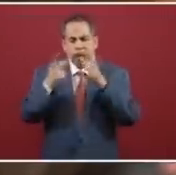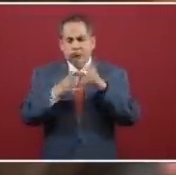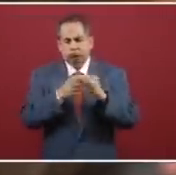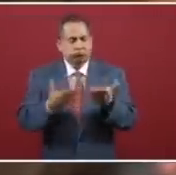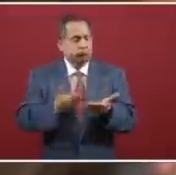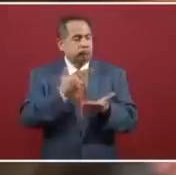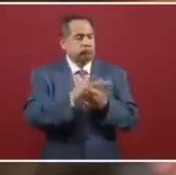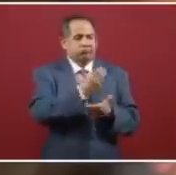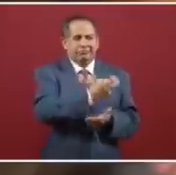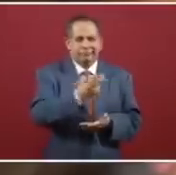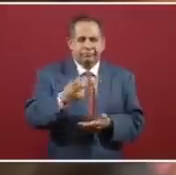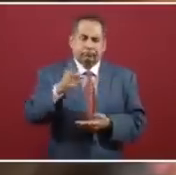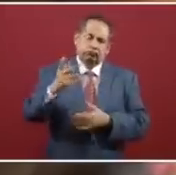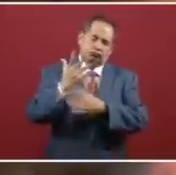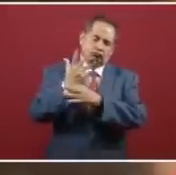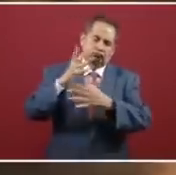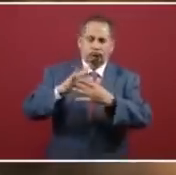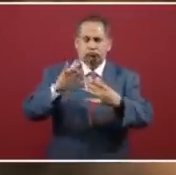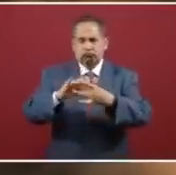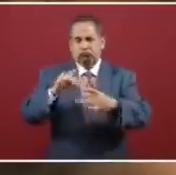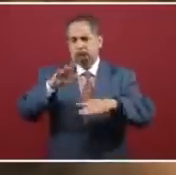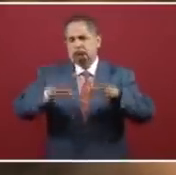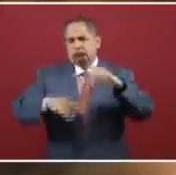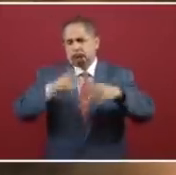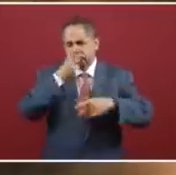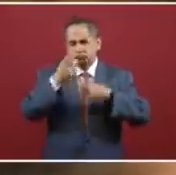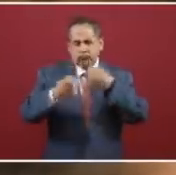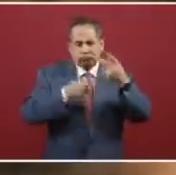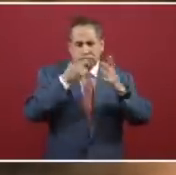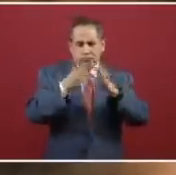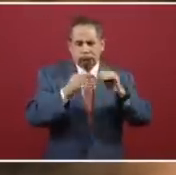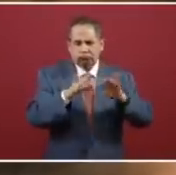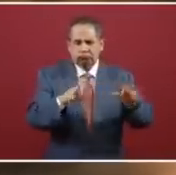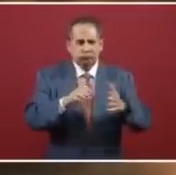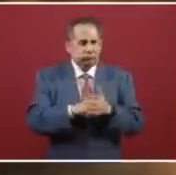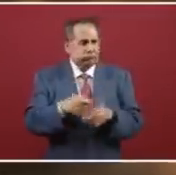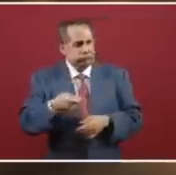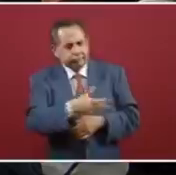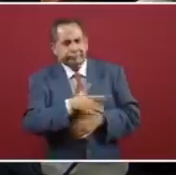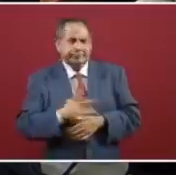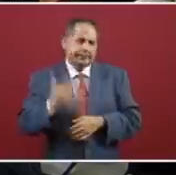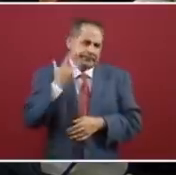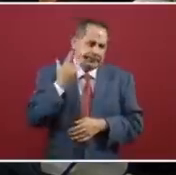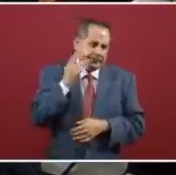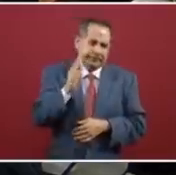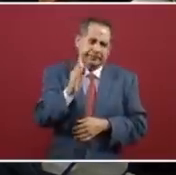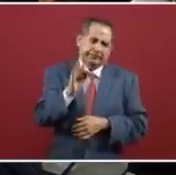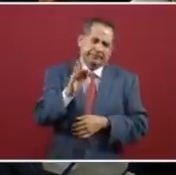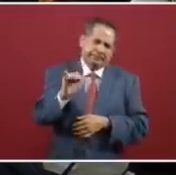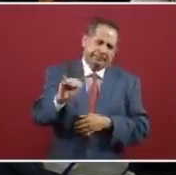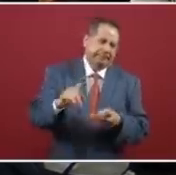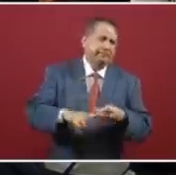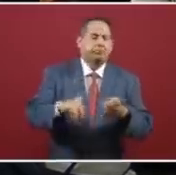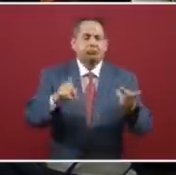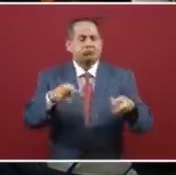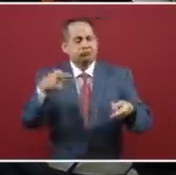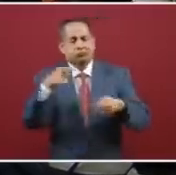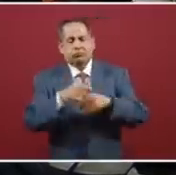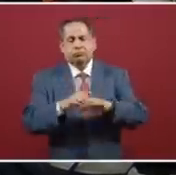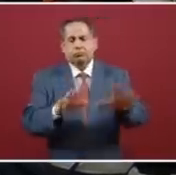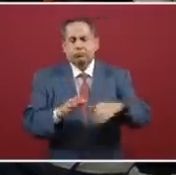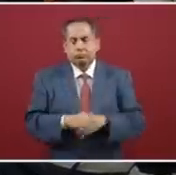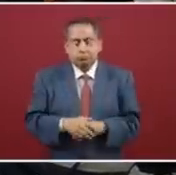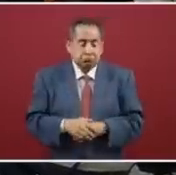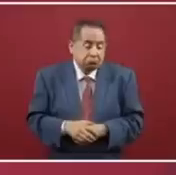planteamientos como los que en ocasiones se dan como philips o y señalamientos concretos